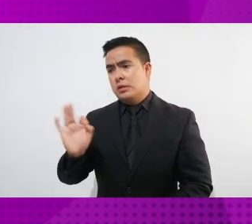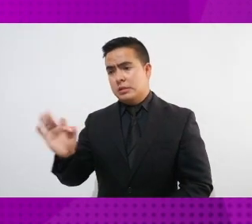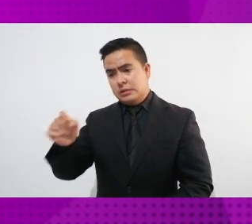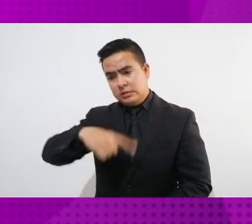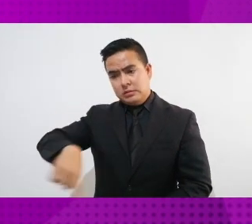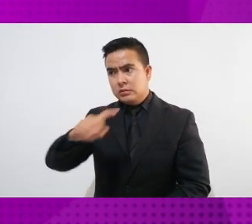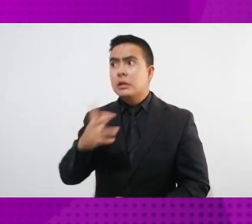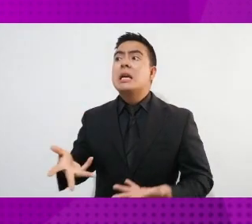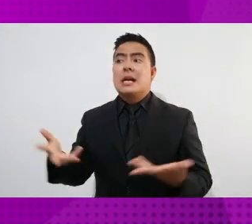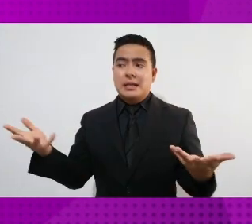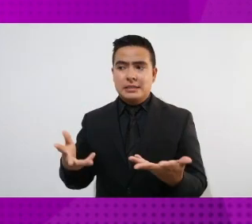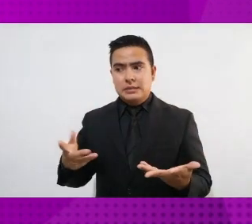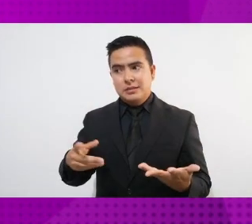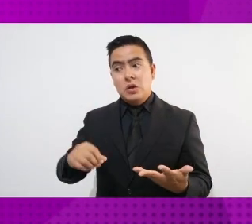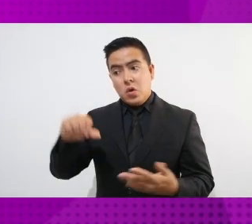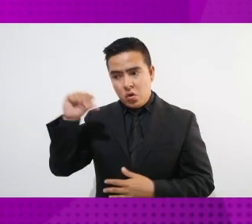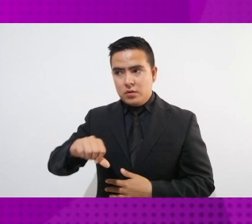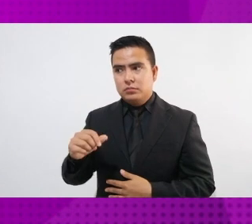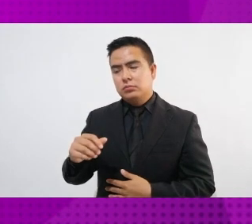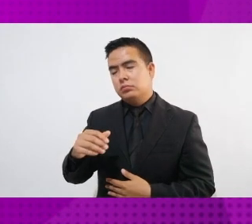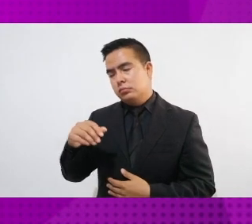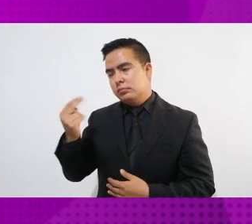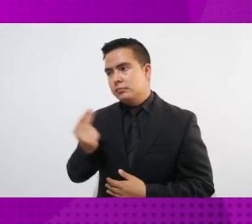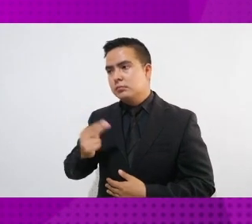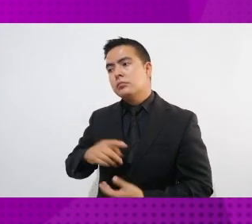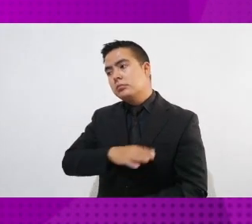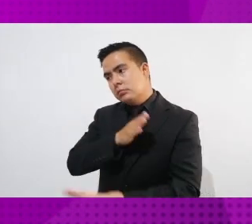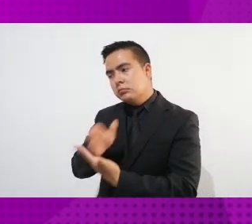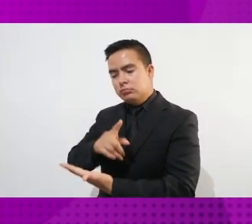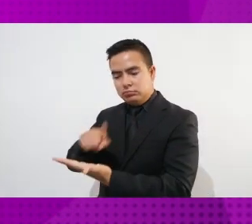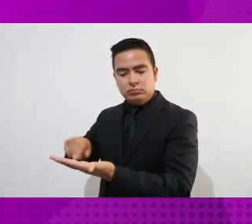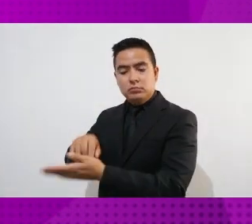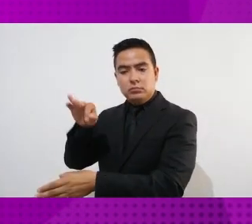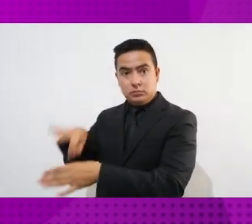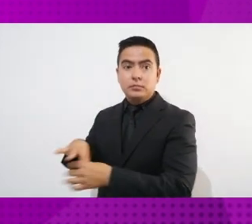años? ¿O tendremos que acudir a elecciones este año forzosamente?